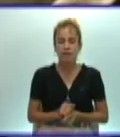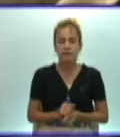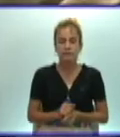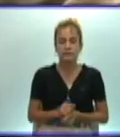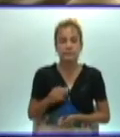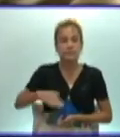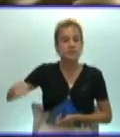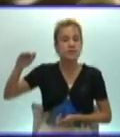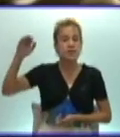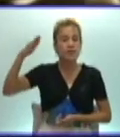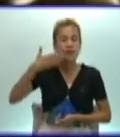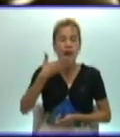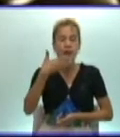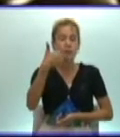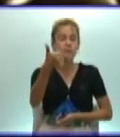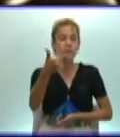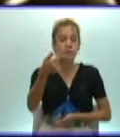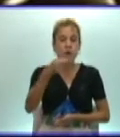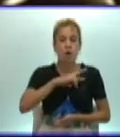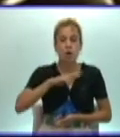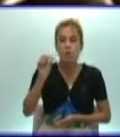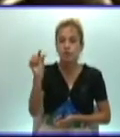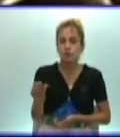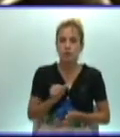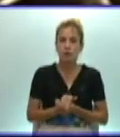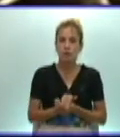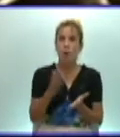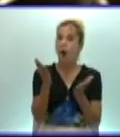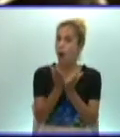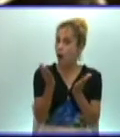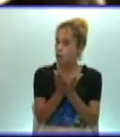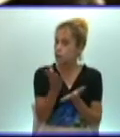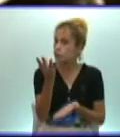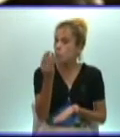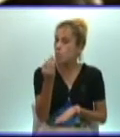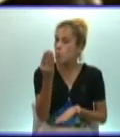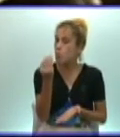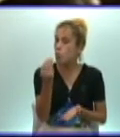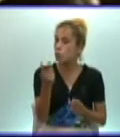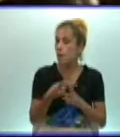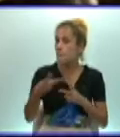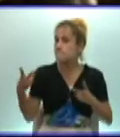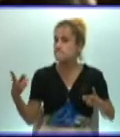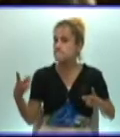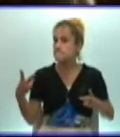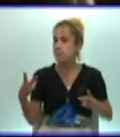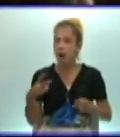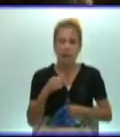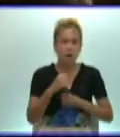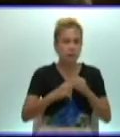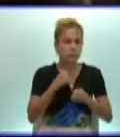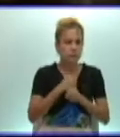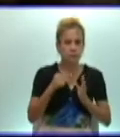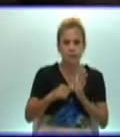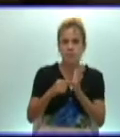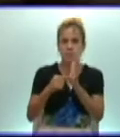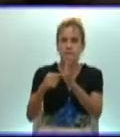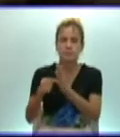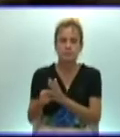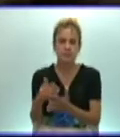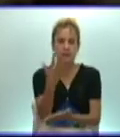Crezcan como buenos revolucionarios. Estudien mucho para poder dominar la técnica que permite dominar la